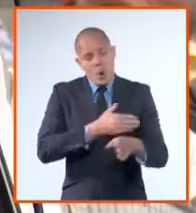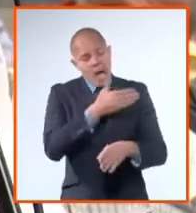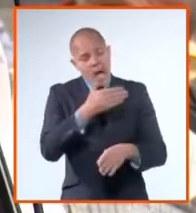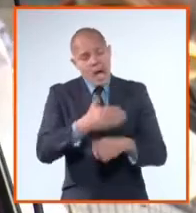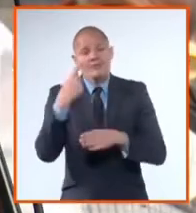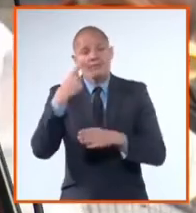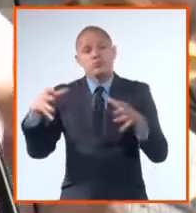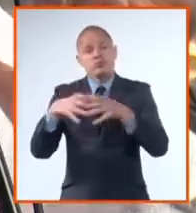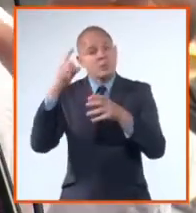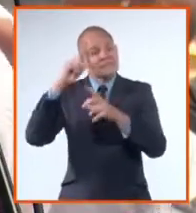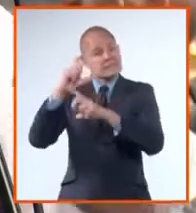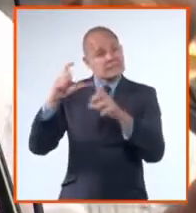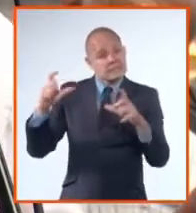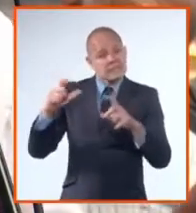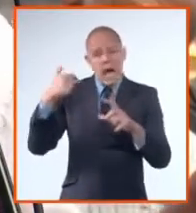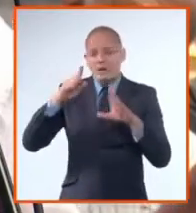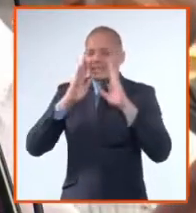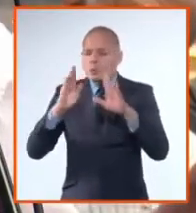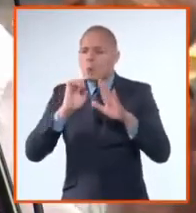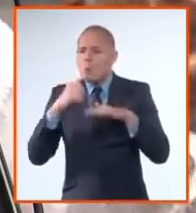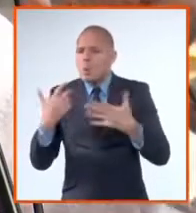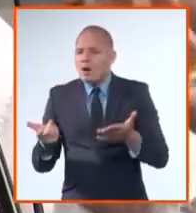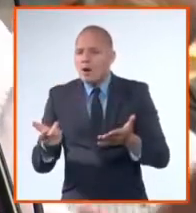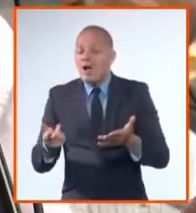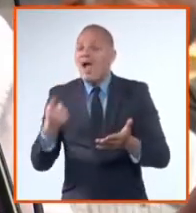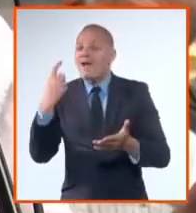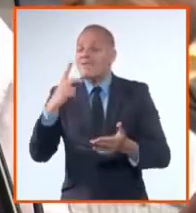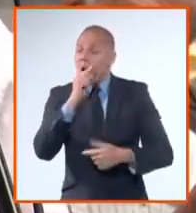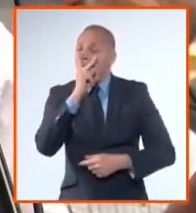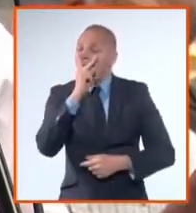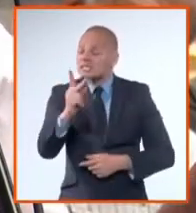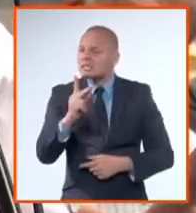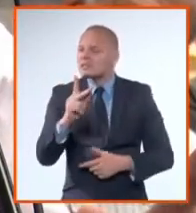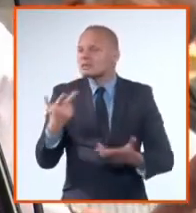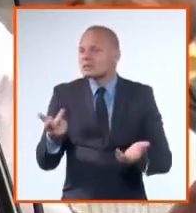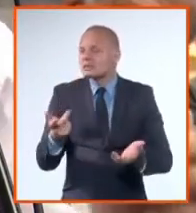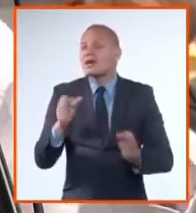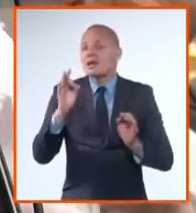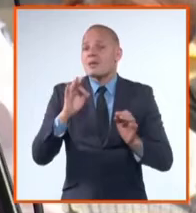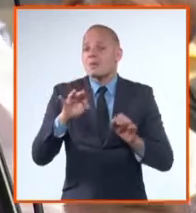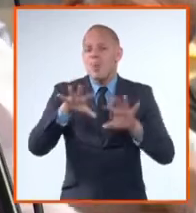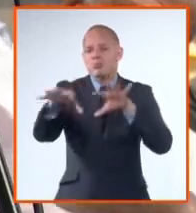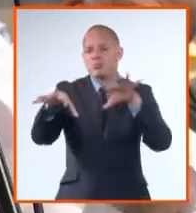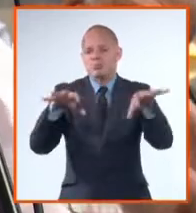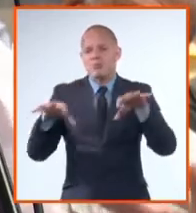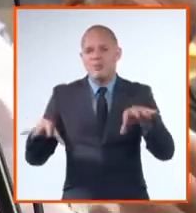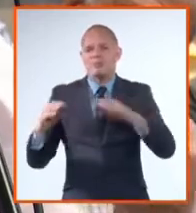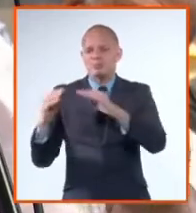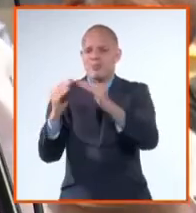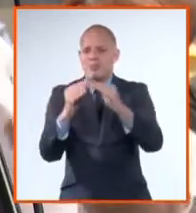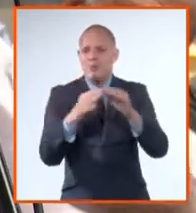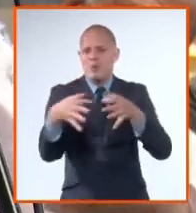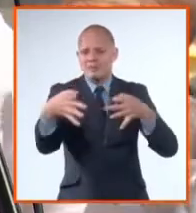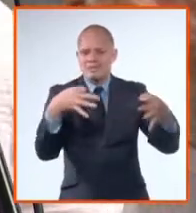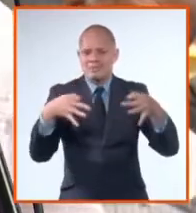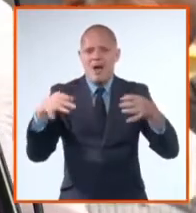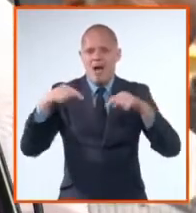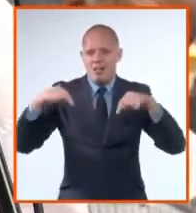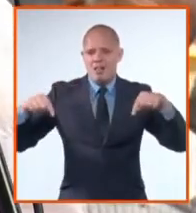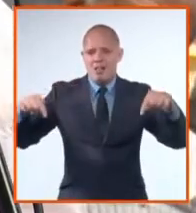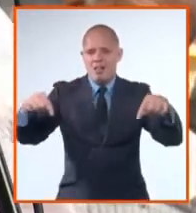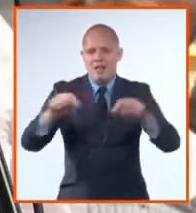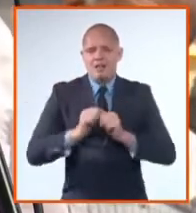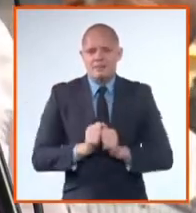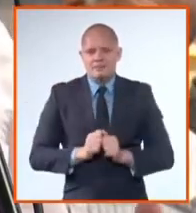que está vinculado al papel del Consejo Popular, del trabajo comunitario, en el proceso, yo creo también,